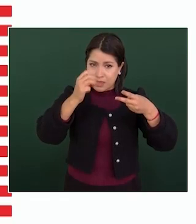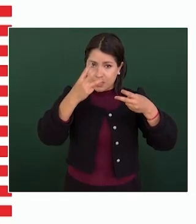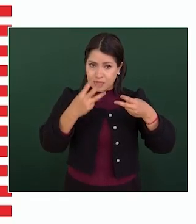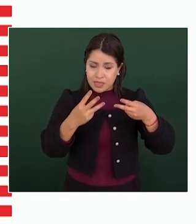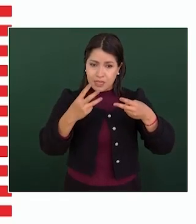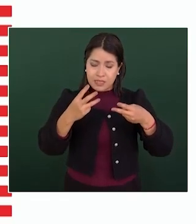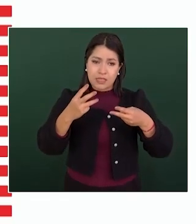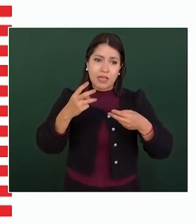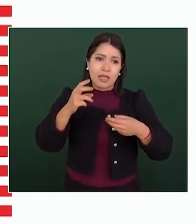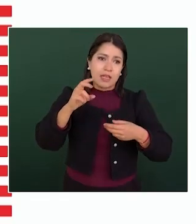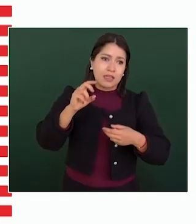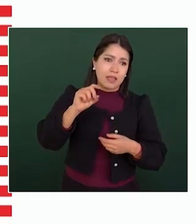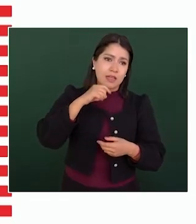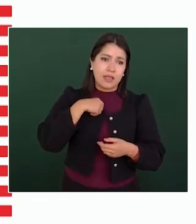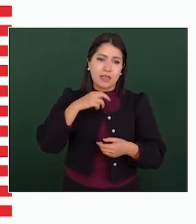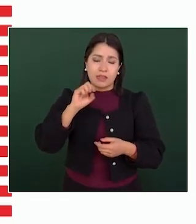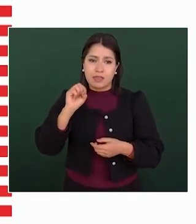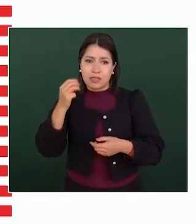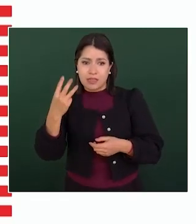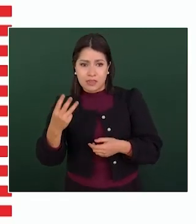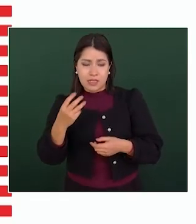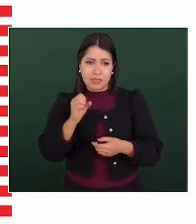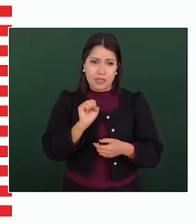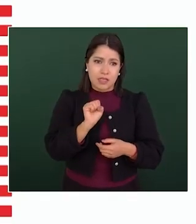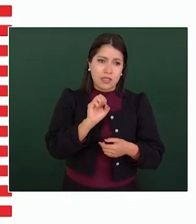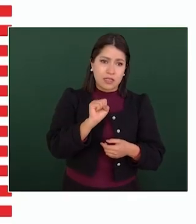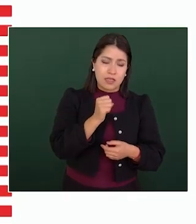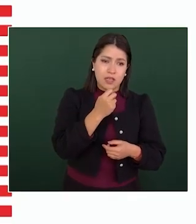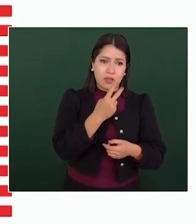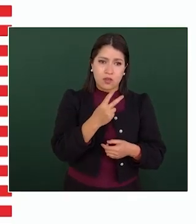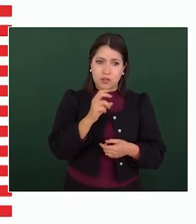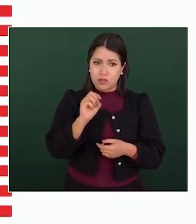63-33, 62-34 Milei,